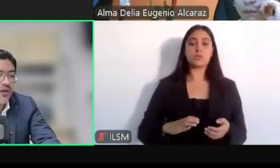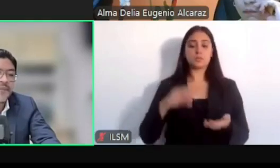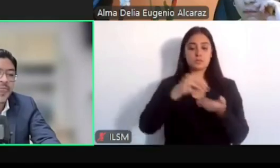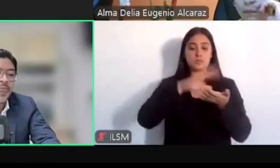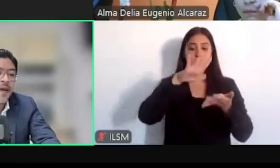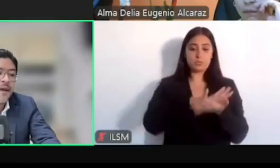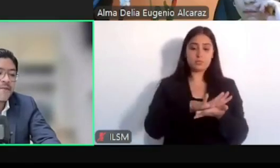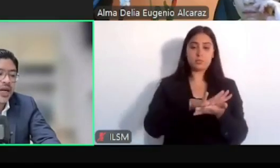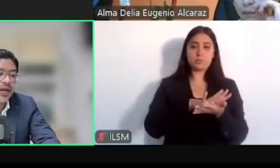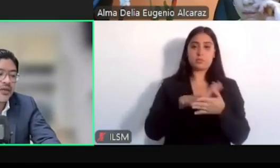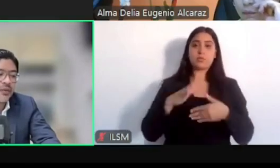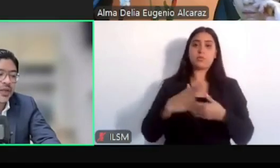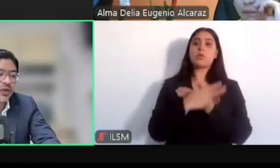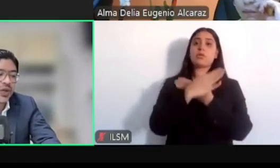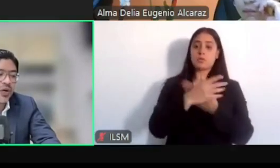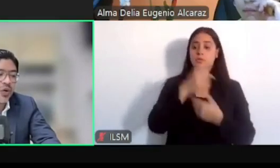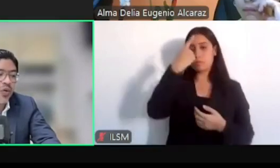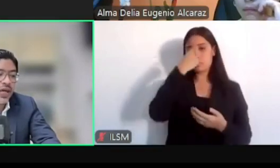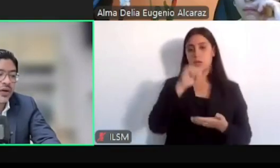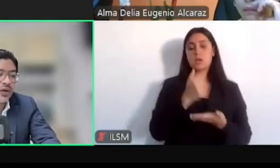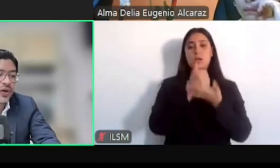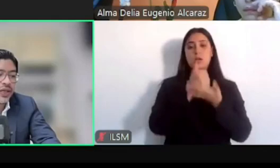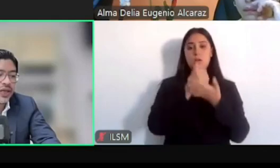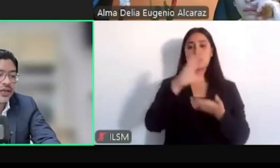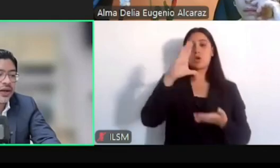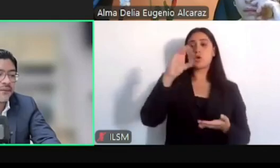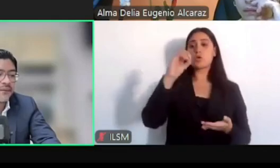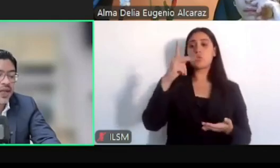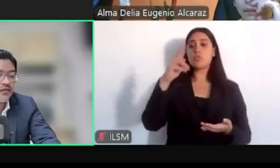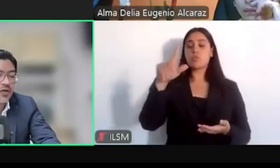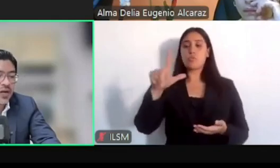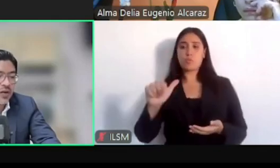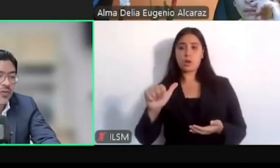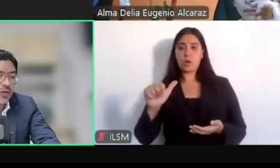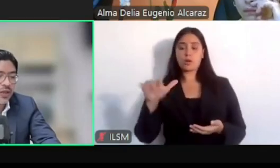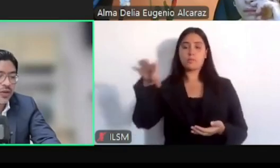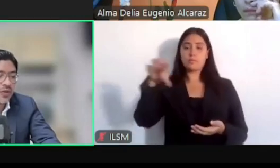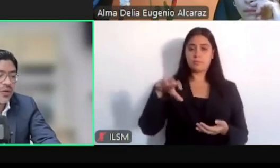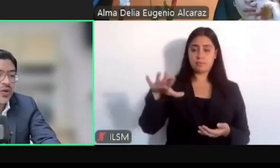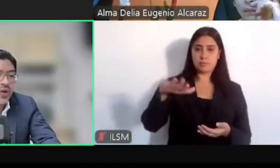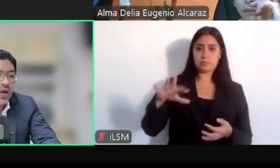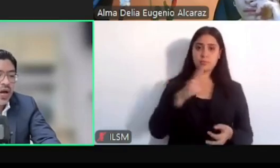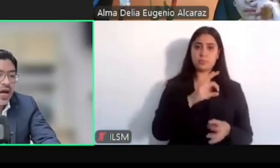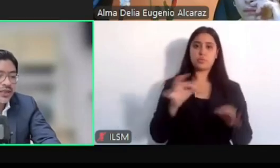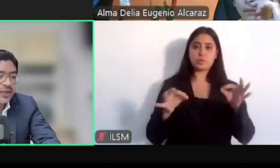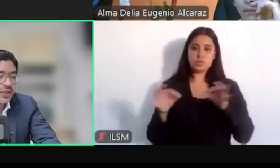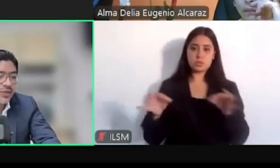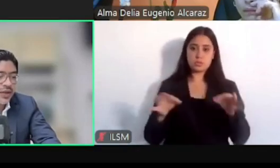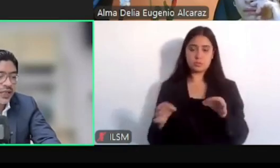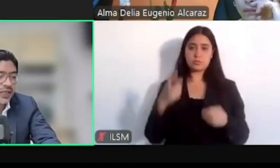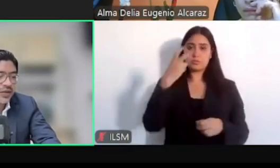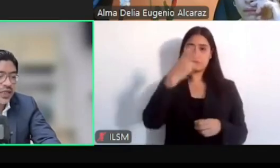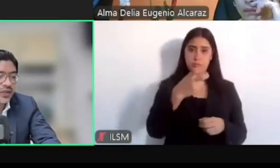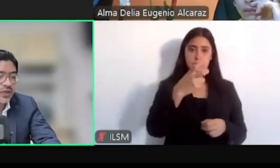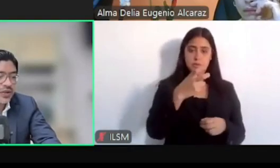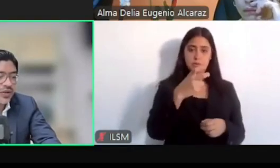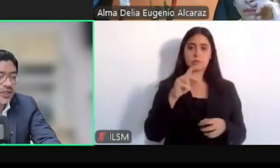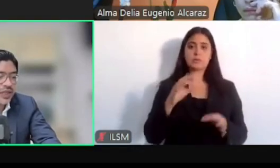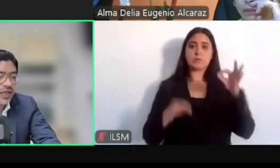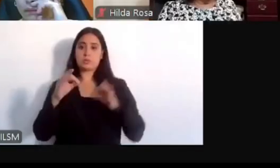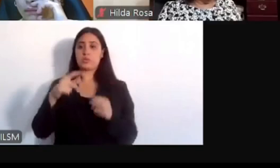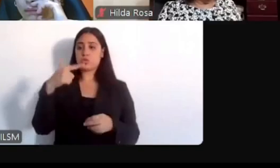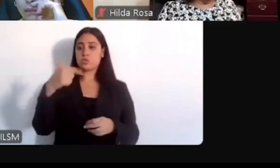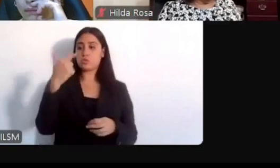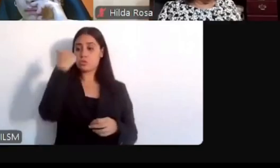ciudadano para el ayuntamiento de Cocula y Coyuca de Catalán e informar el cumplimiento a este tribunal dentro de las 12